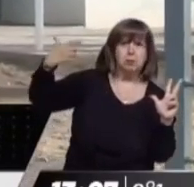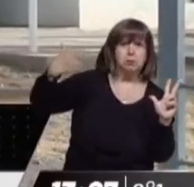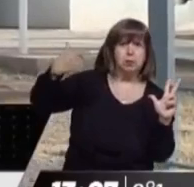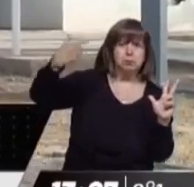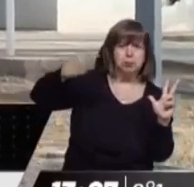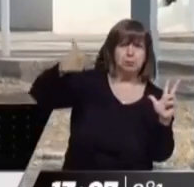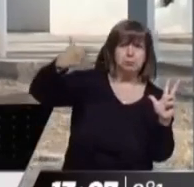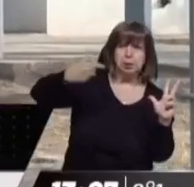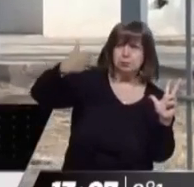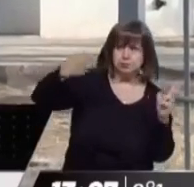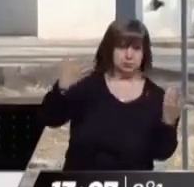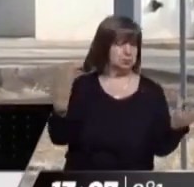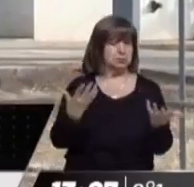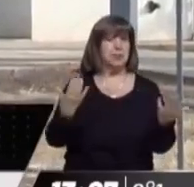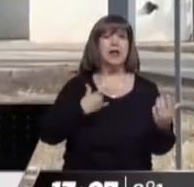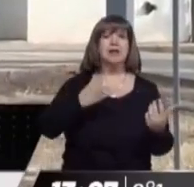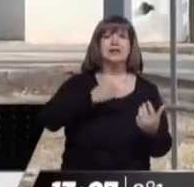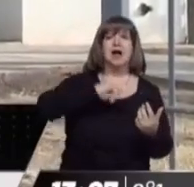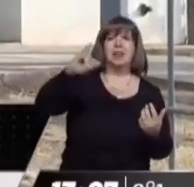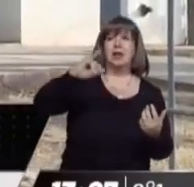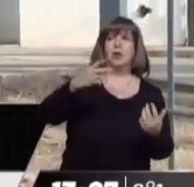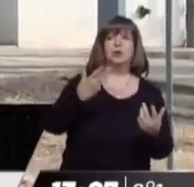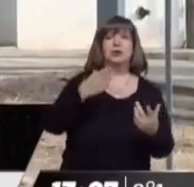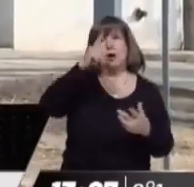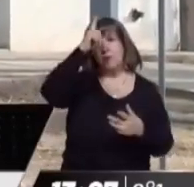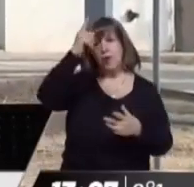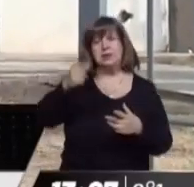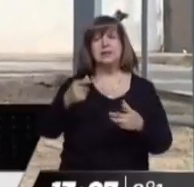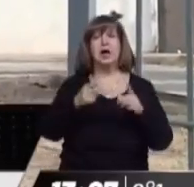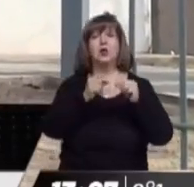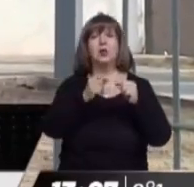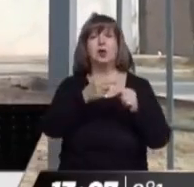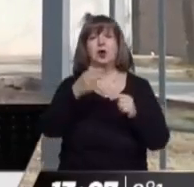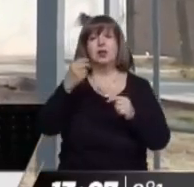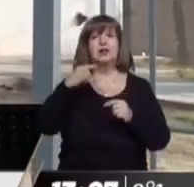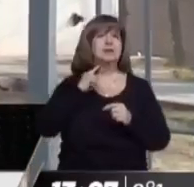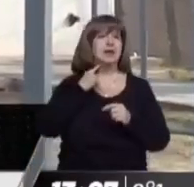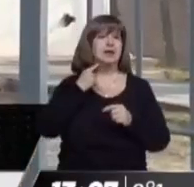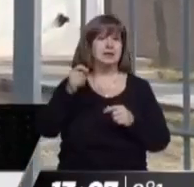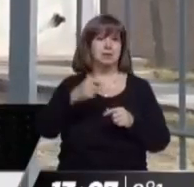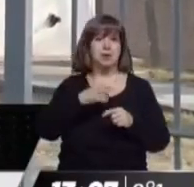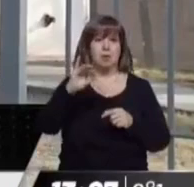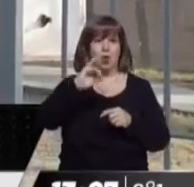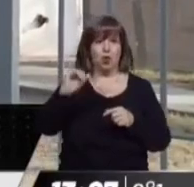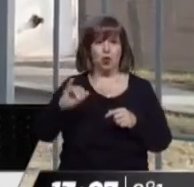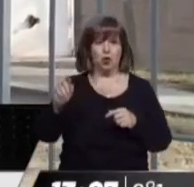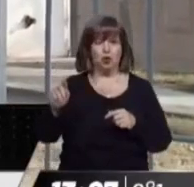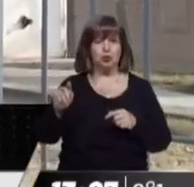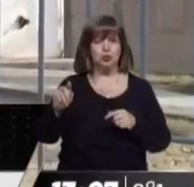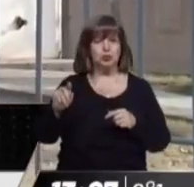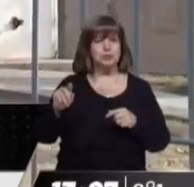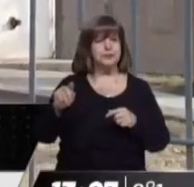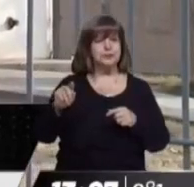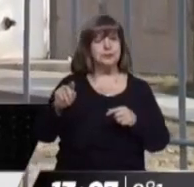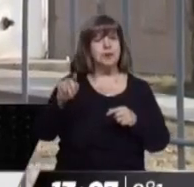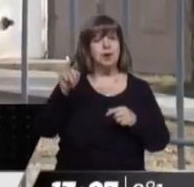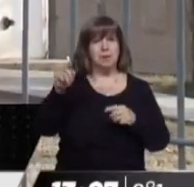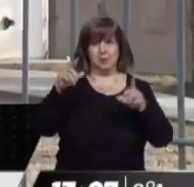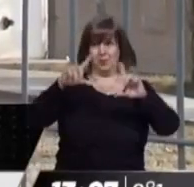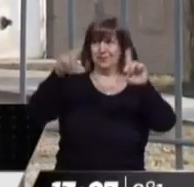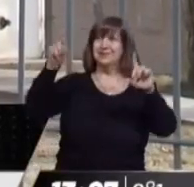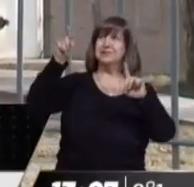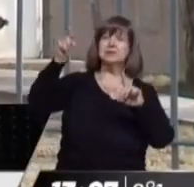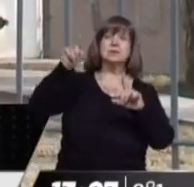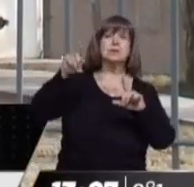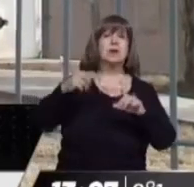inclusive ya se ha puesto la denuncia radicada en la oficina 3 San Diego de Cruz que estamos viendo allí en imágenes eh De acuerdo a las